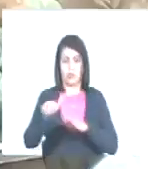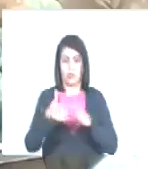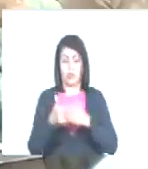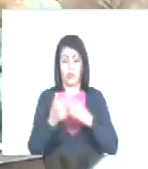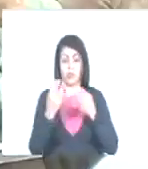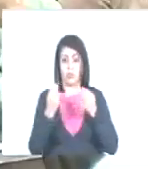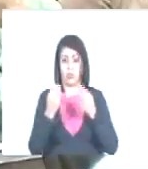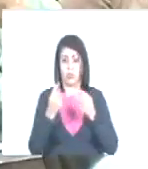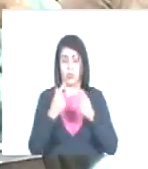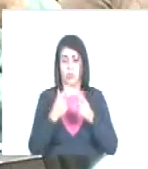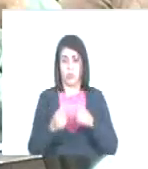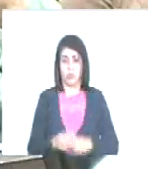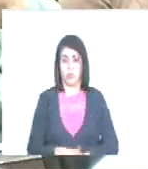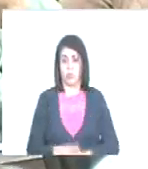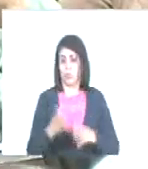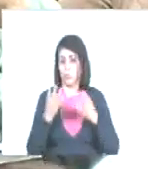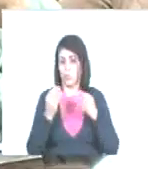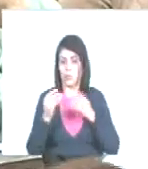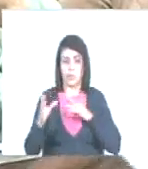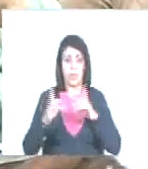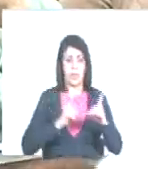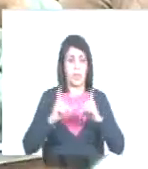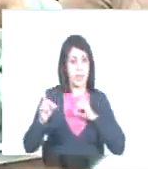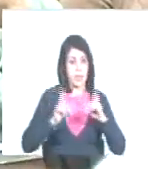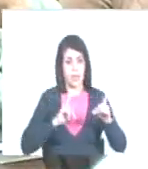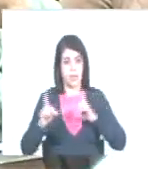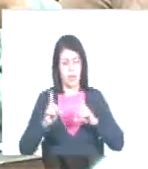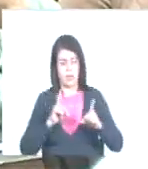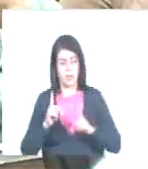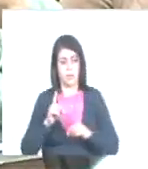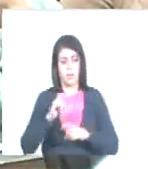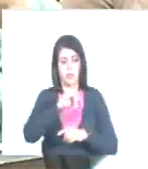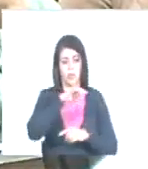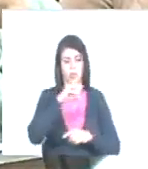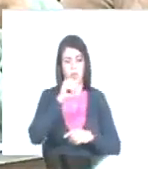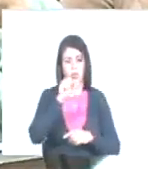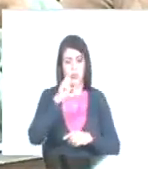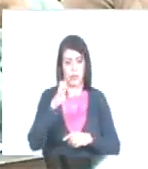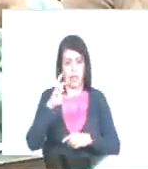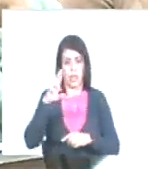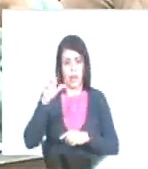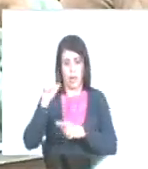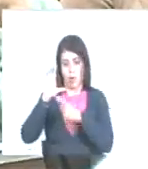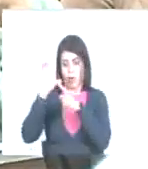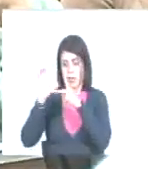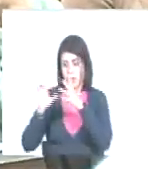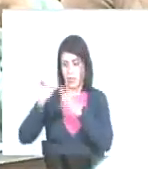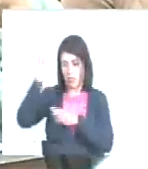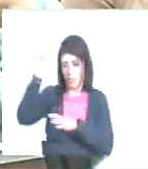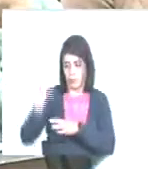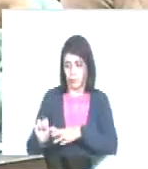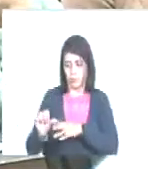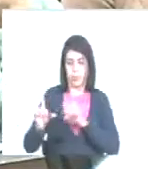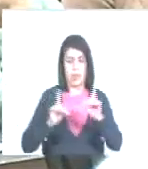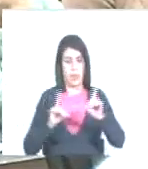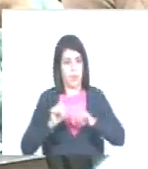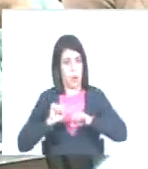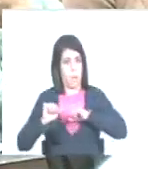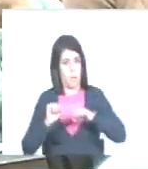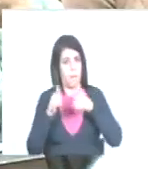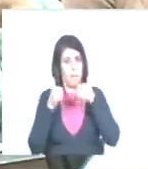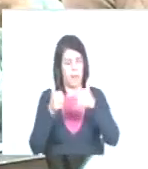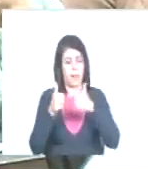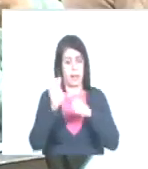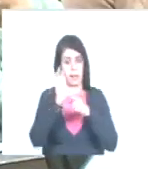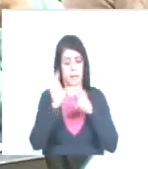muy, muy, muy dinámicas, como caracteriza a José Ramón Rivero. Todo esto ratifica, mis queridos compañeros,